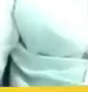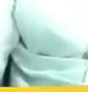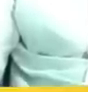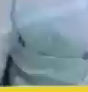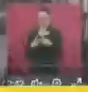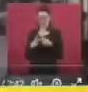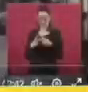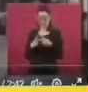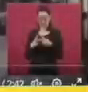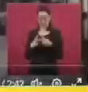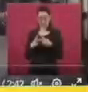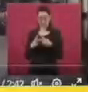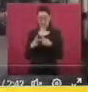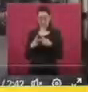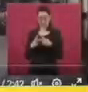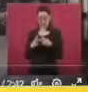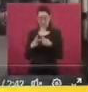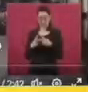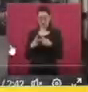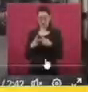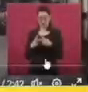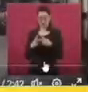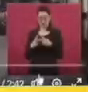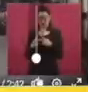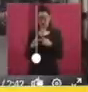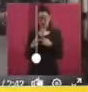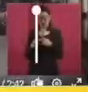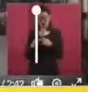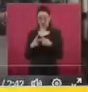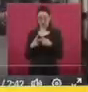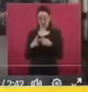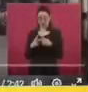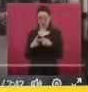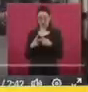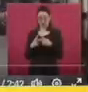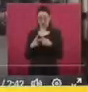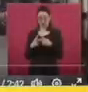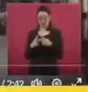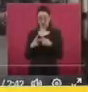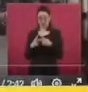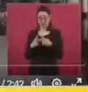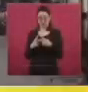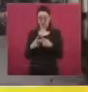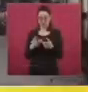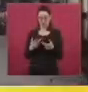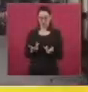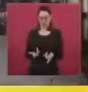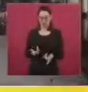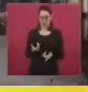ninguneando y los estás criticando. Y de hecho, así lo dejó ver el presidente el día de hoy.